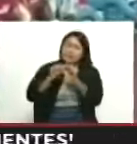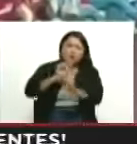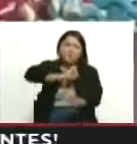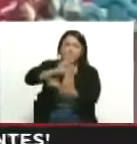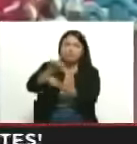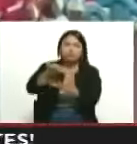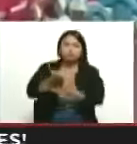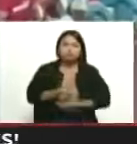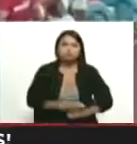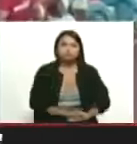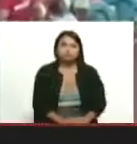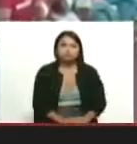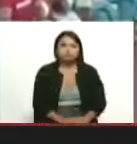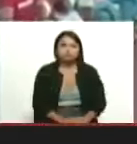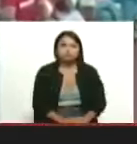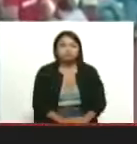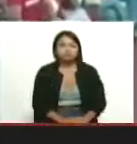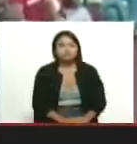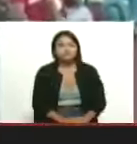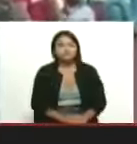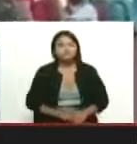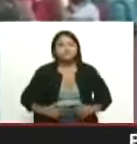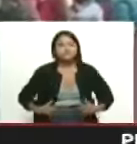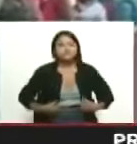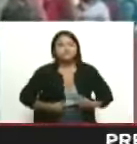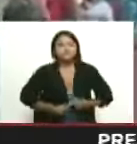seguir venciendo.